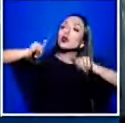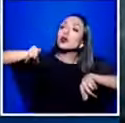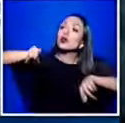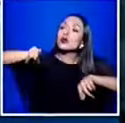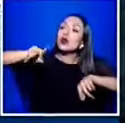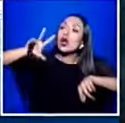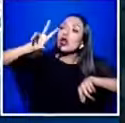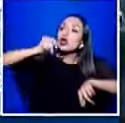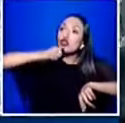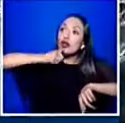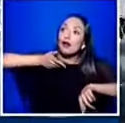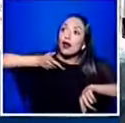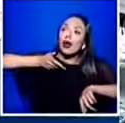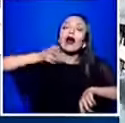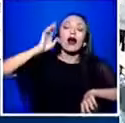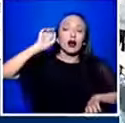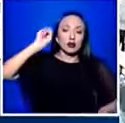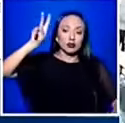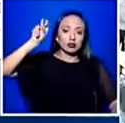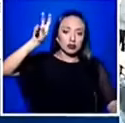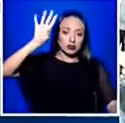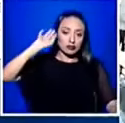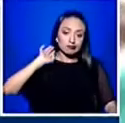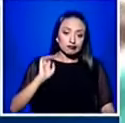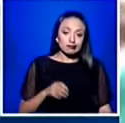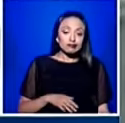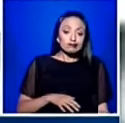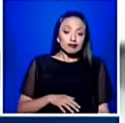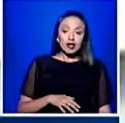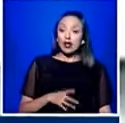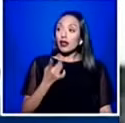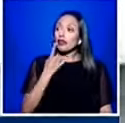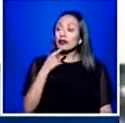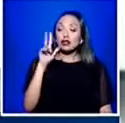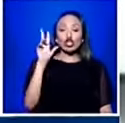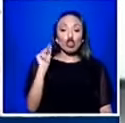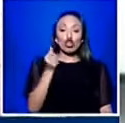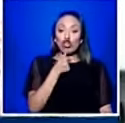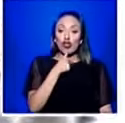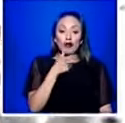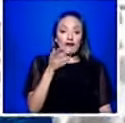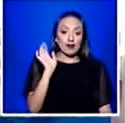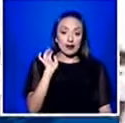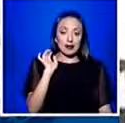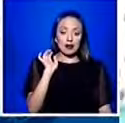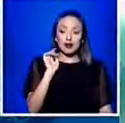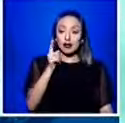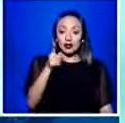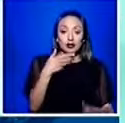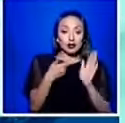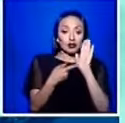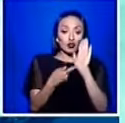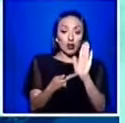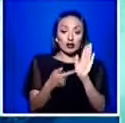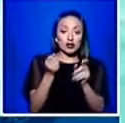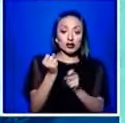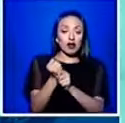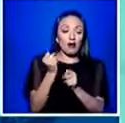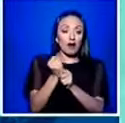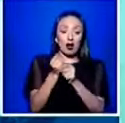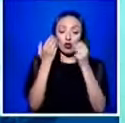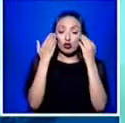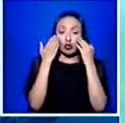Aún no todavía, dice. Ahí están. Ahí está el reflejo de este trabajo. No sé la empresa qué es